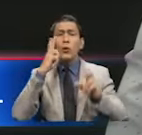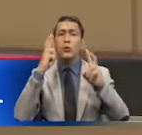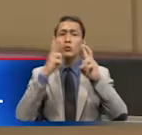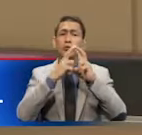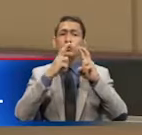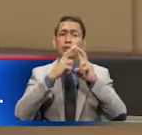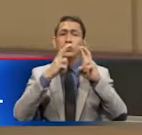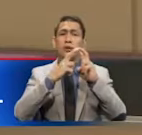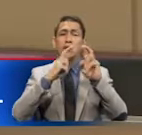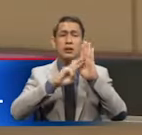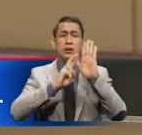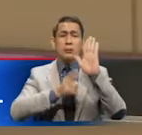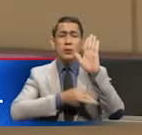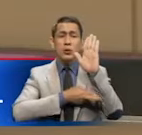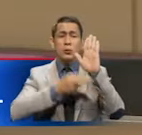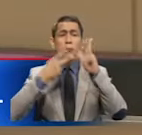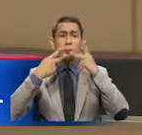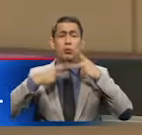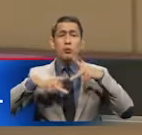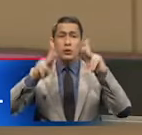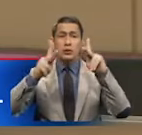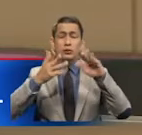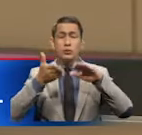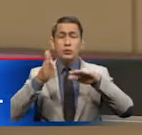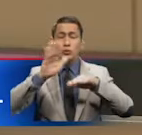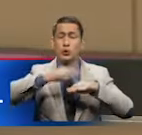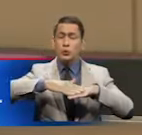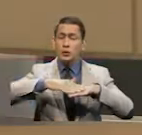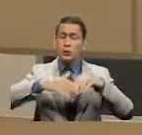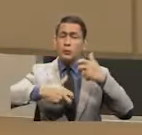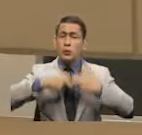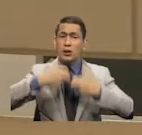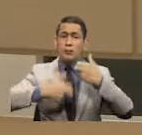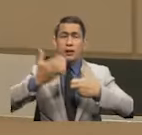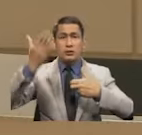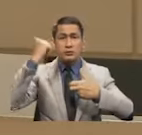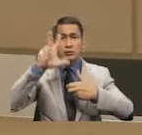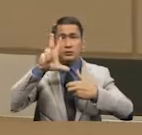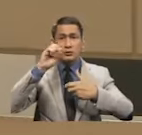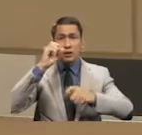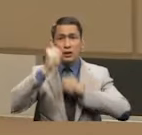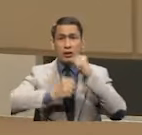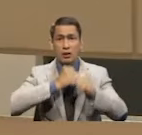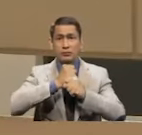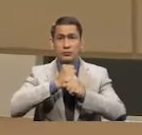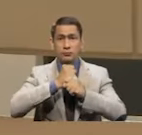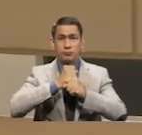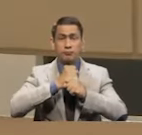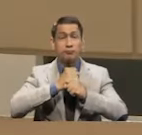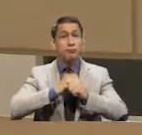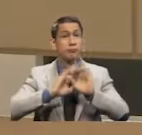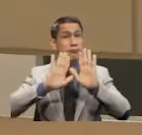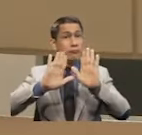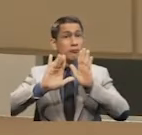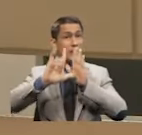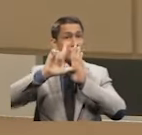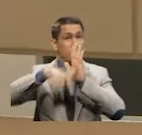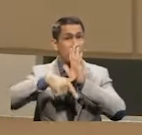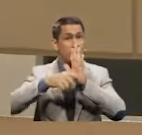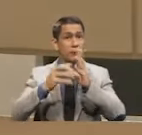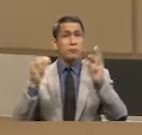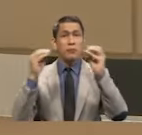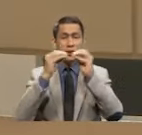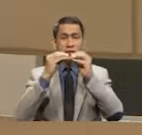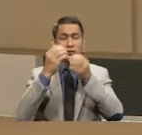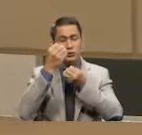esta gran problemática que va por más de 30 años, según lo que indican en este taller. Pero esta información la ampliaremos en